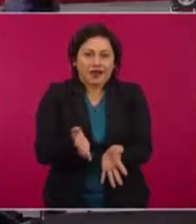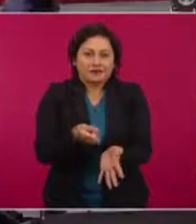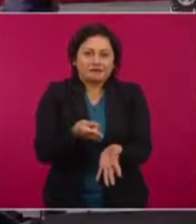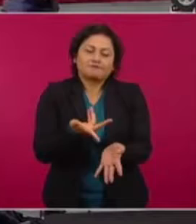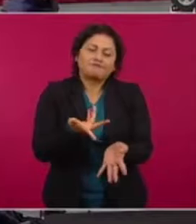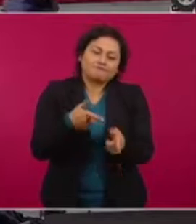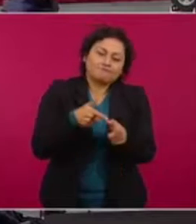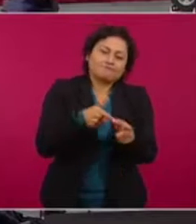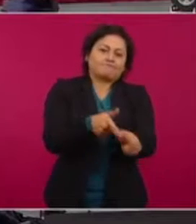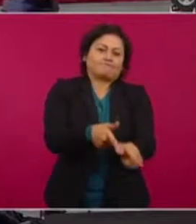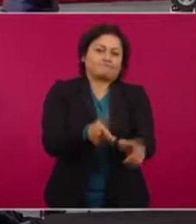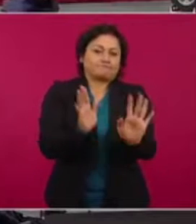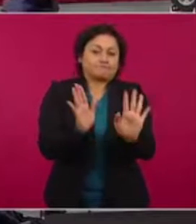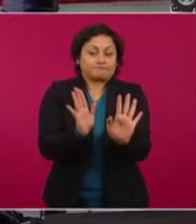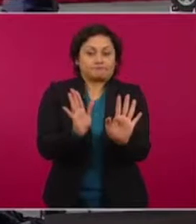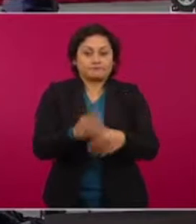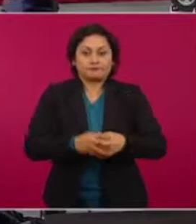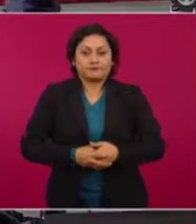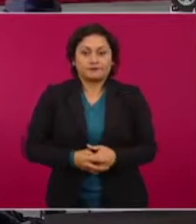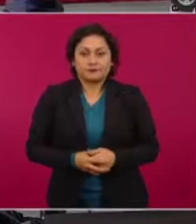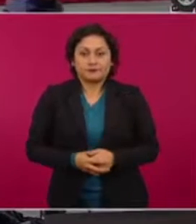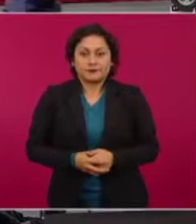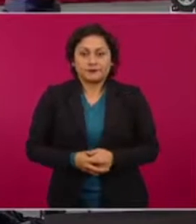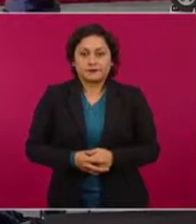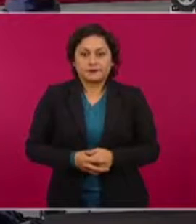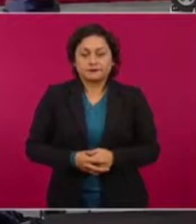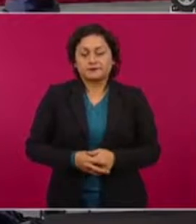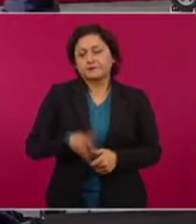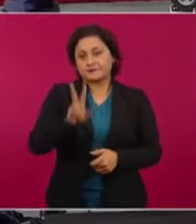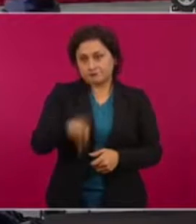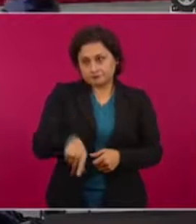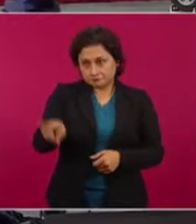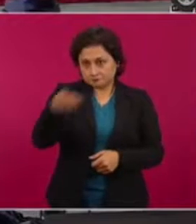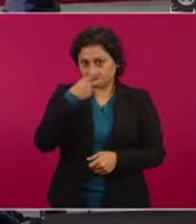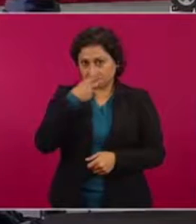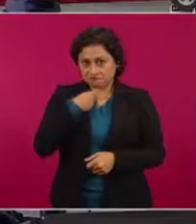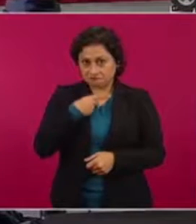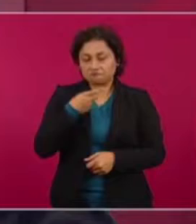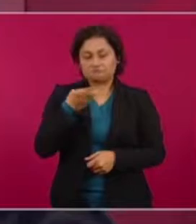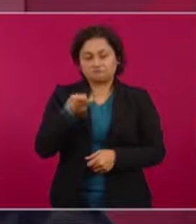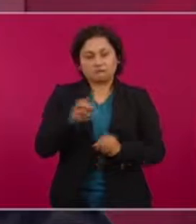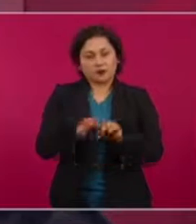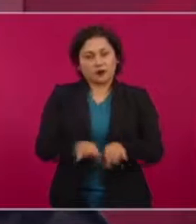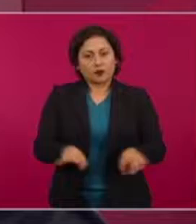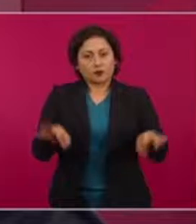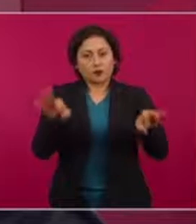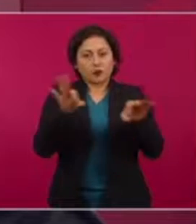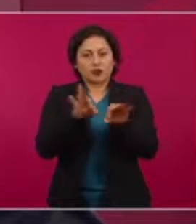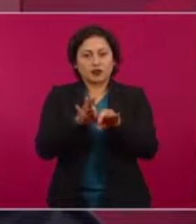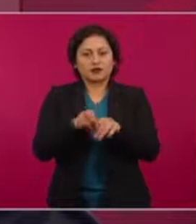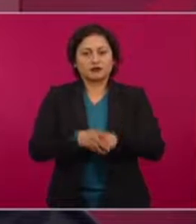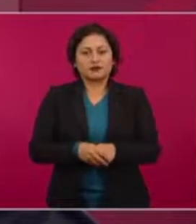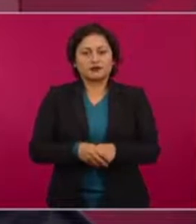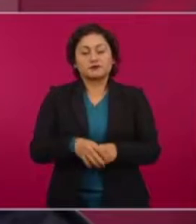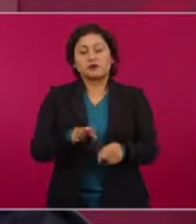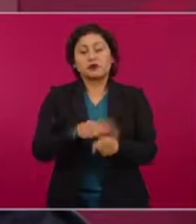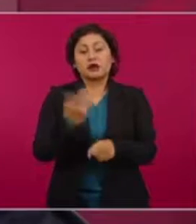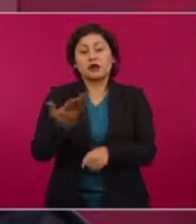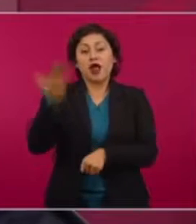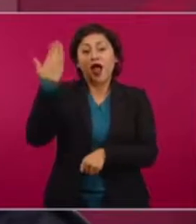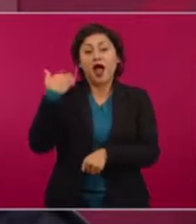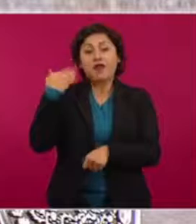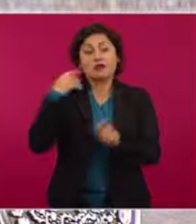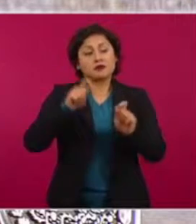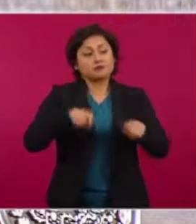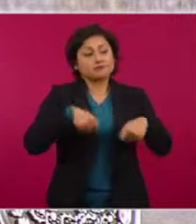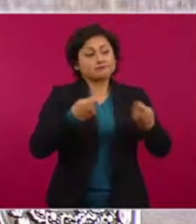Es importante lo que dices, ¿no? Que otorgaron estas concesiones,